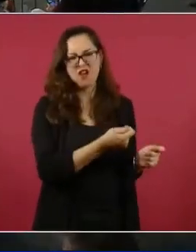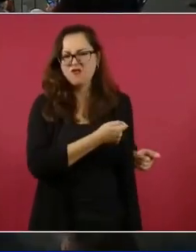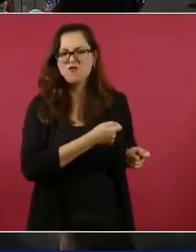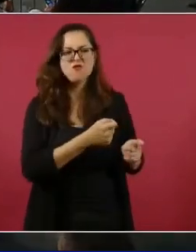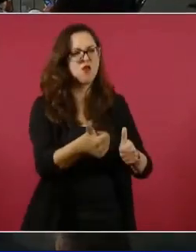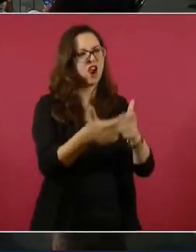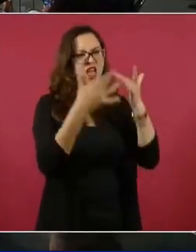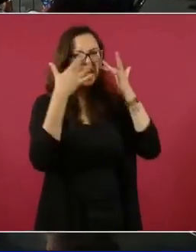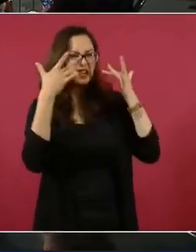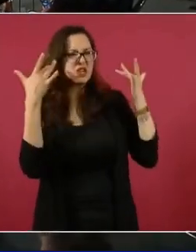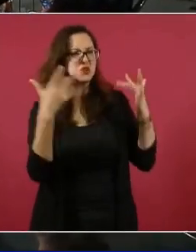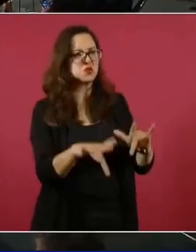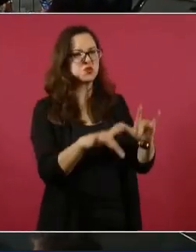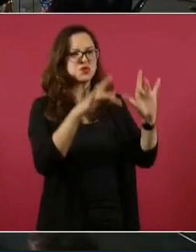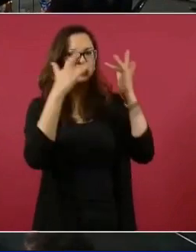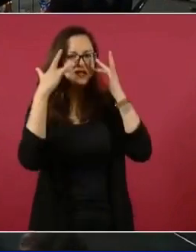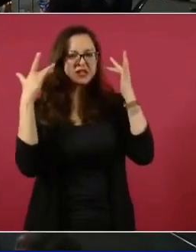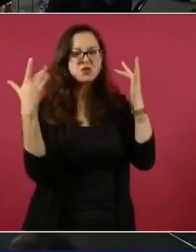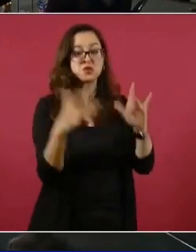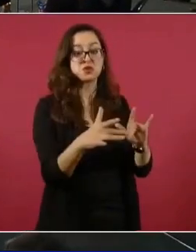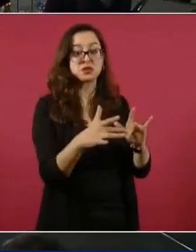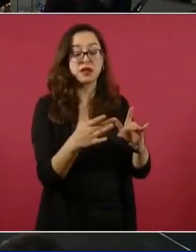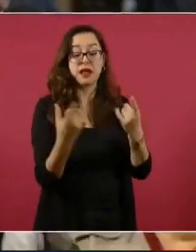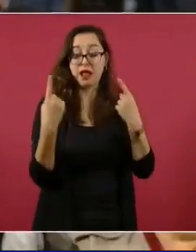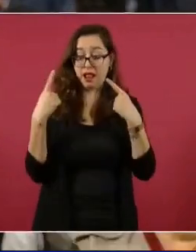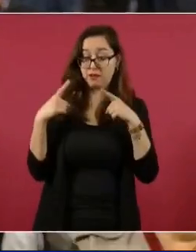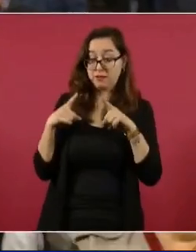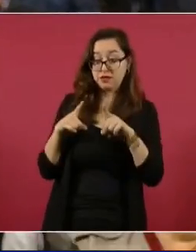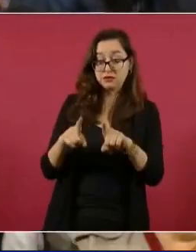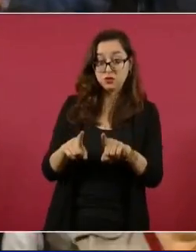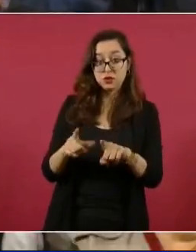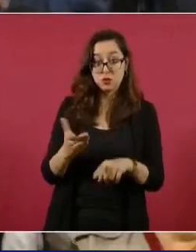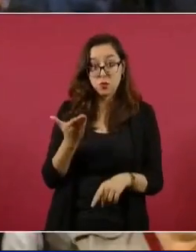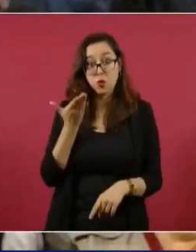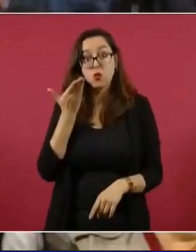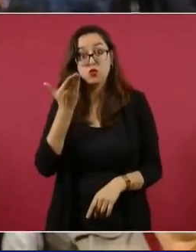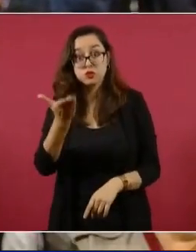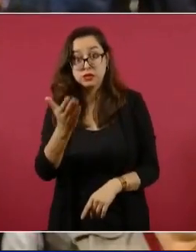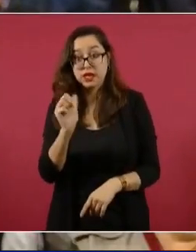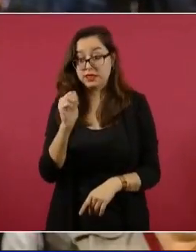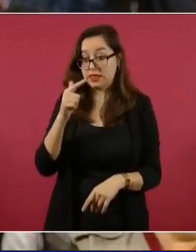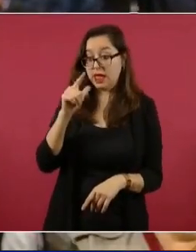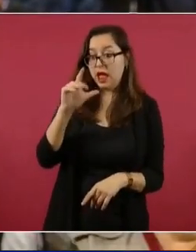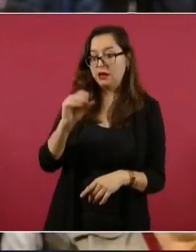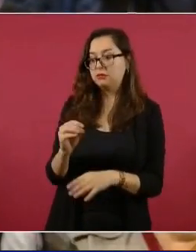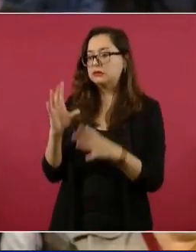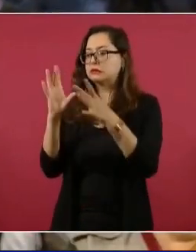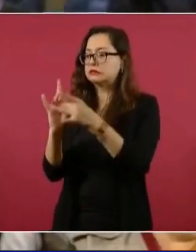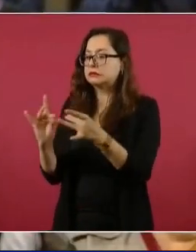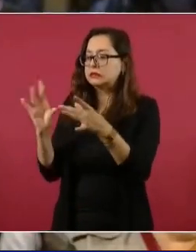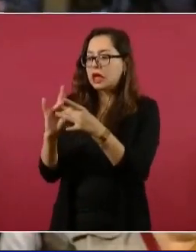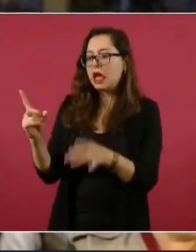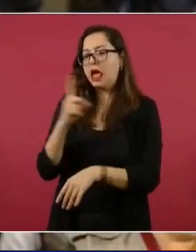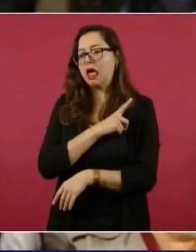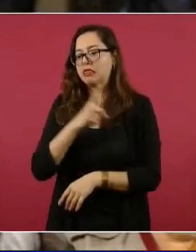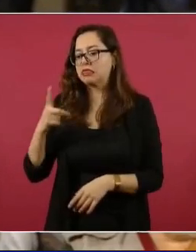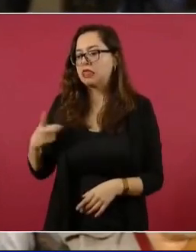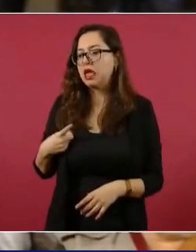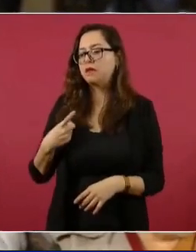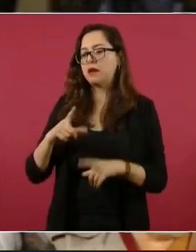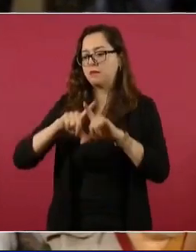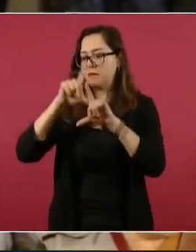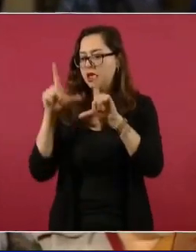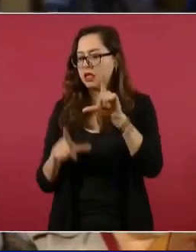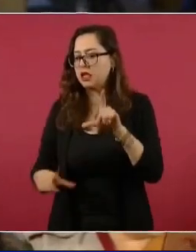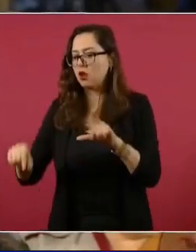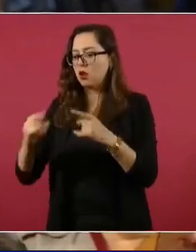un después, y enfatizó, un antes y un después. Qué absurdo país sería este si se permitiera